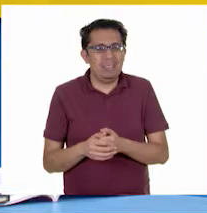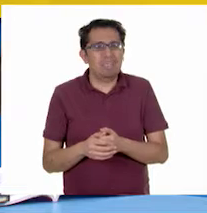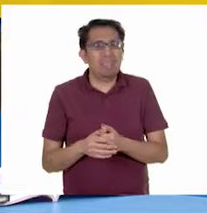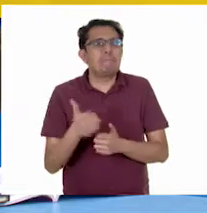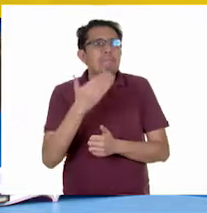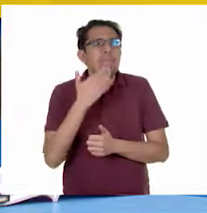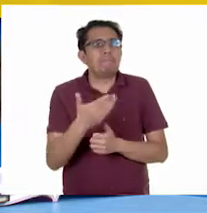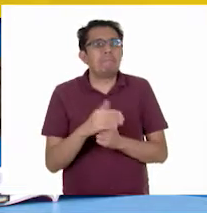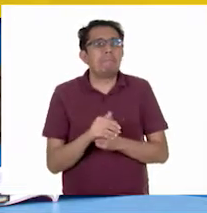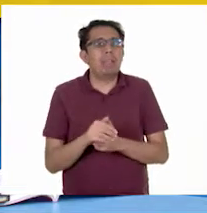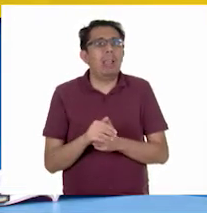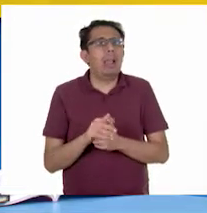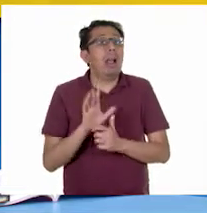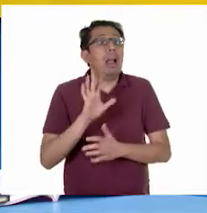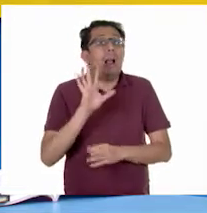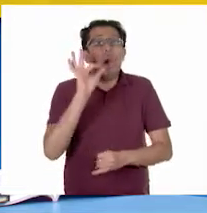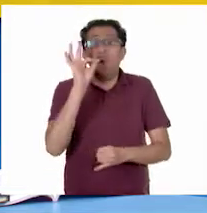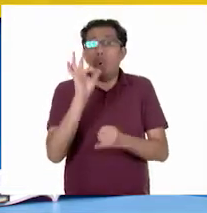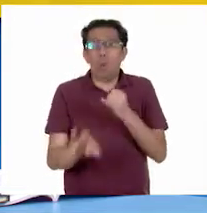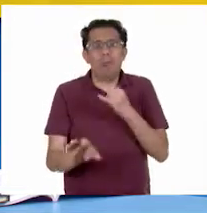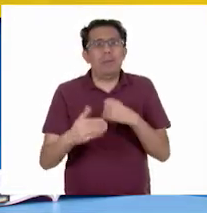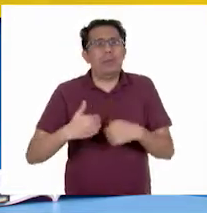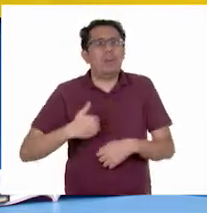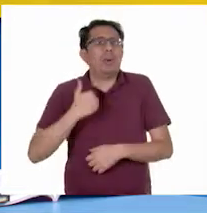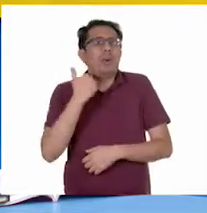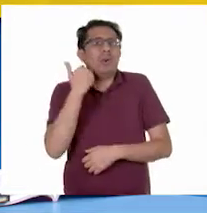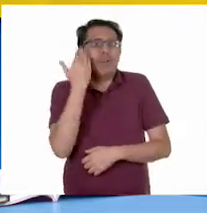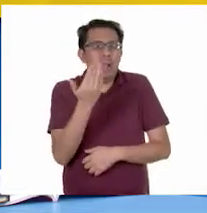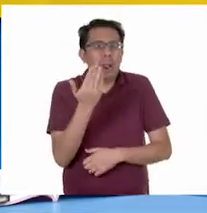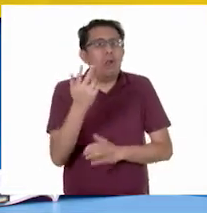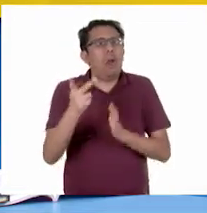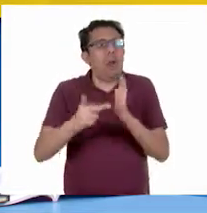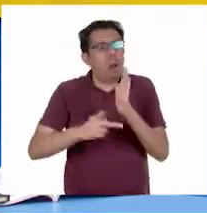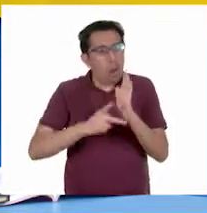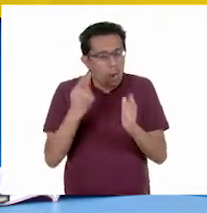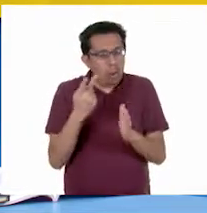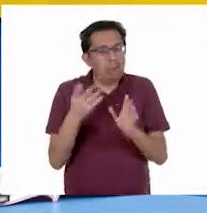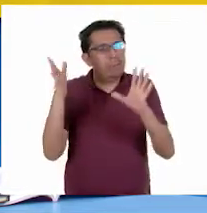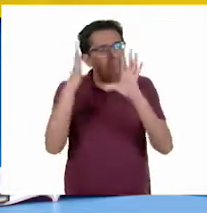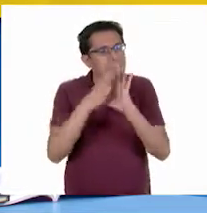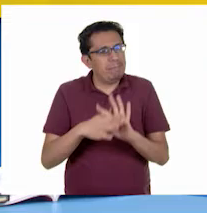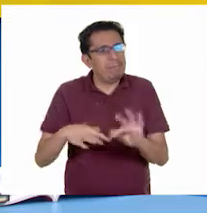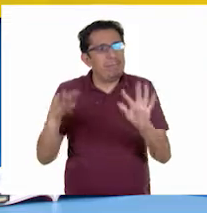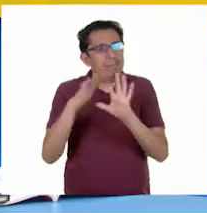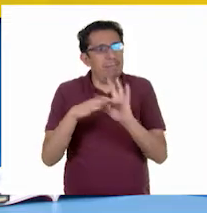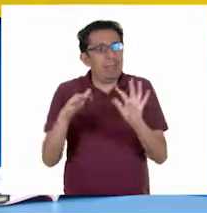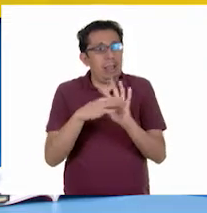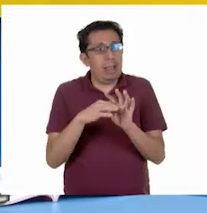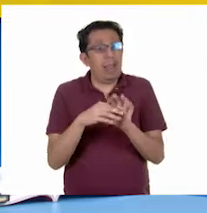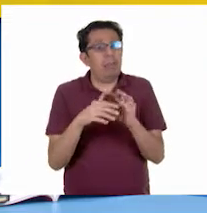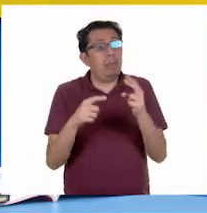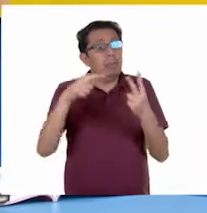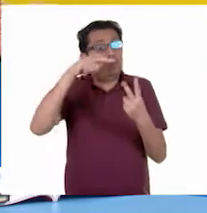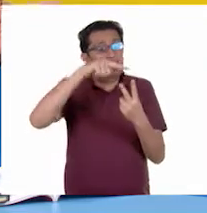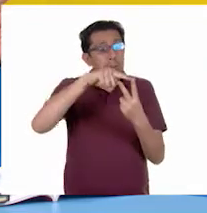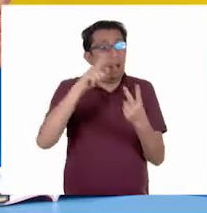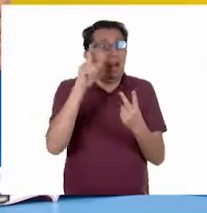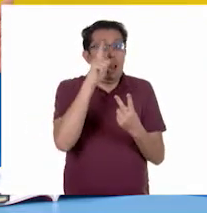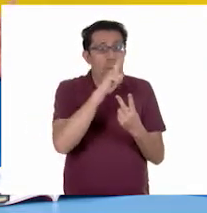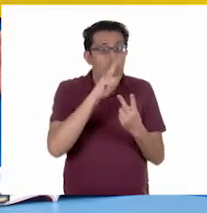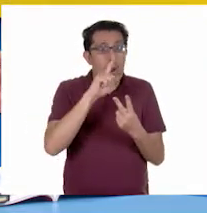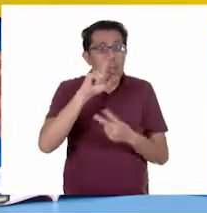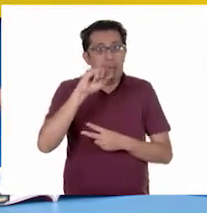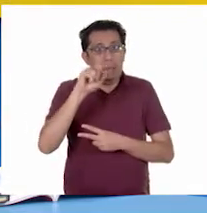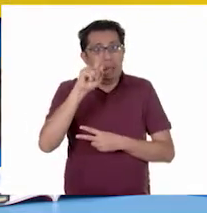bien. Para terminar, a mí me gustaría hacer un repaso de lo que hemos trabajado sobre el lenguaje literal y figurado. ¿Les